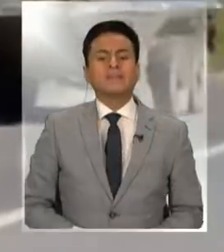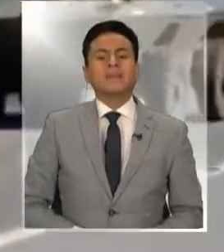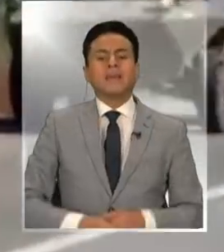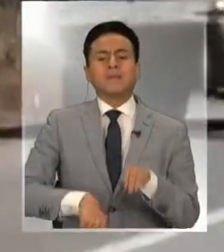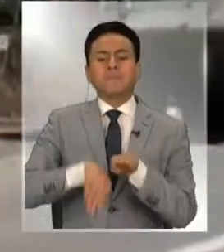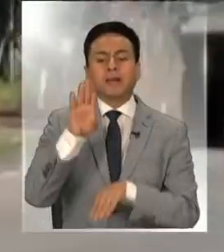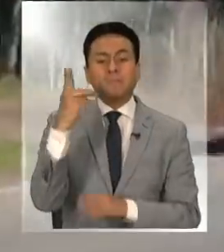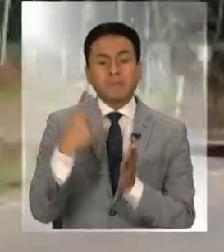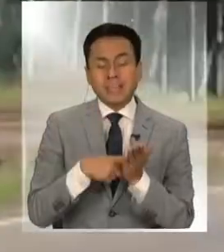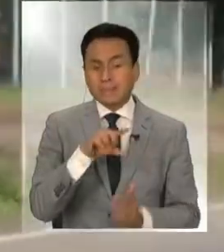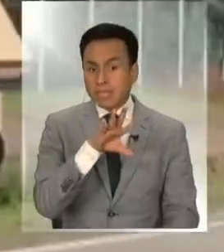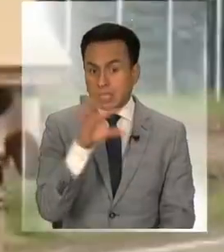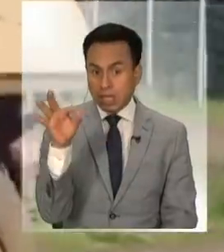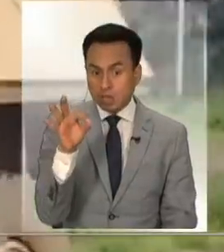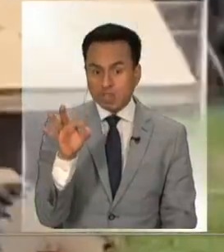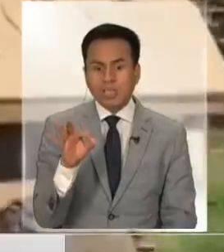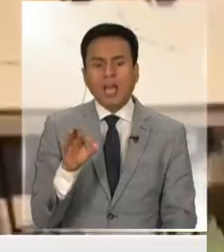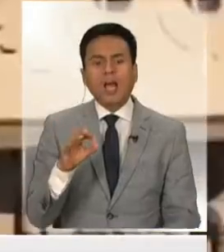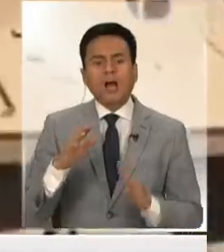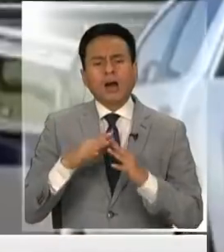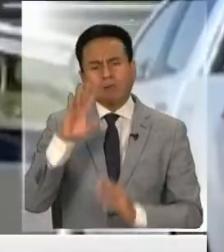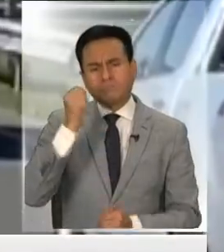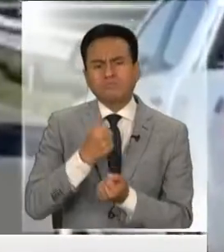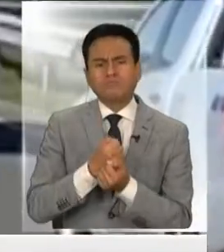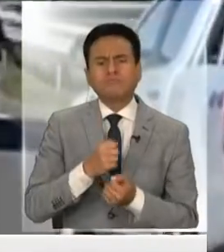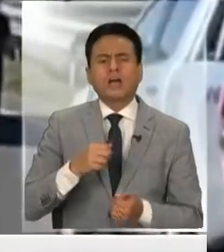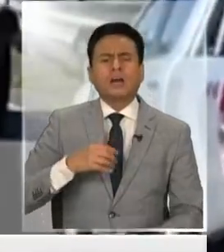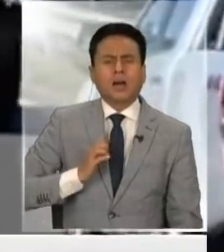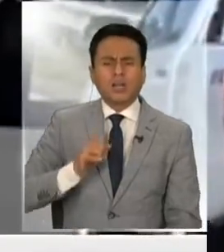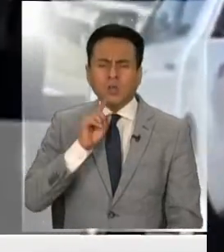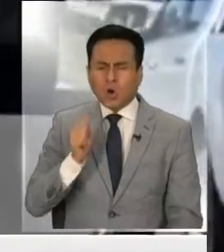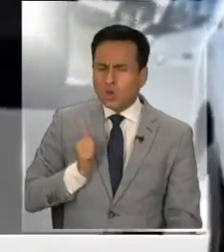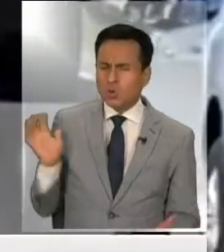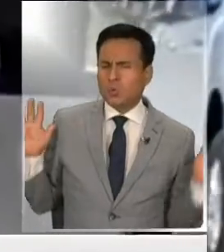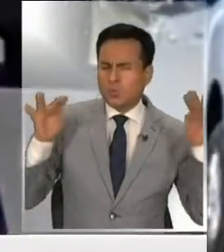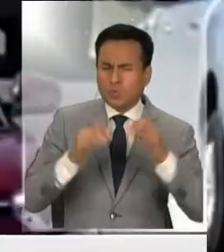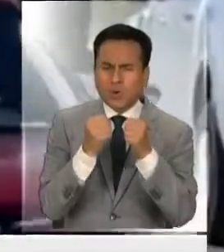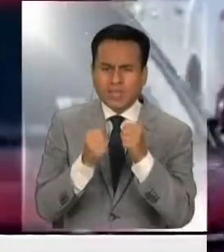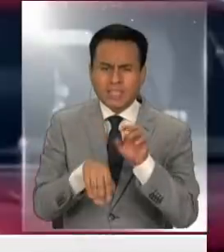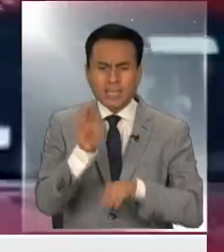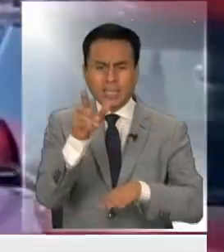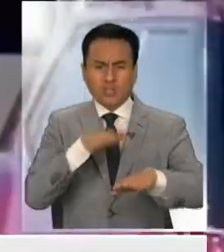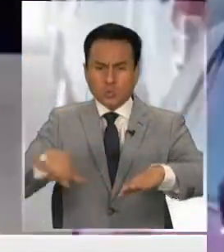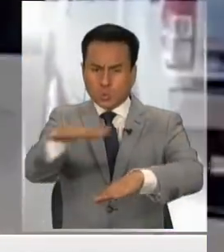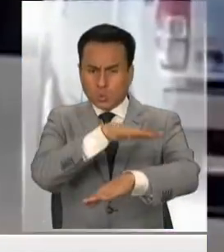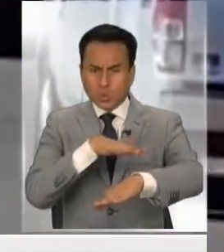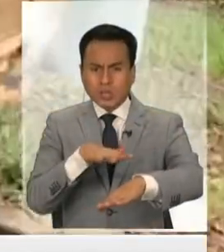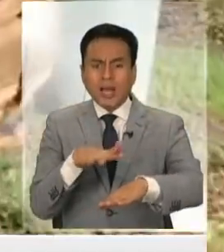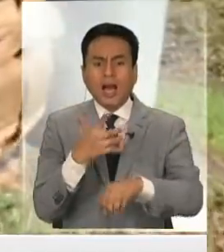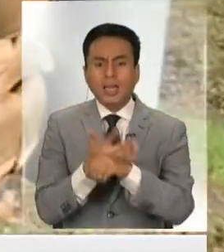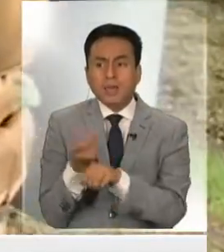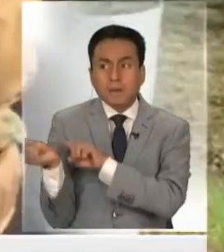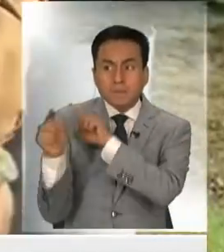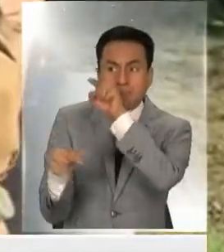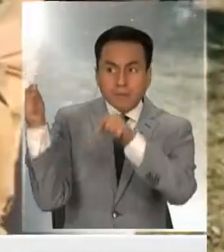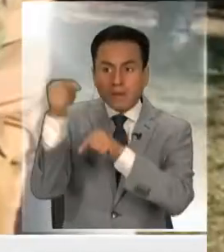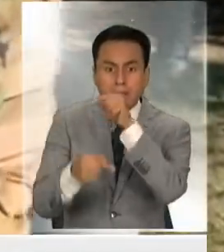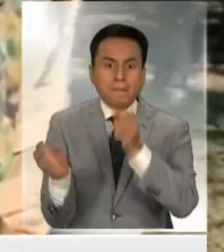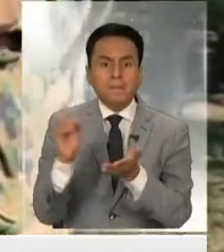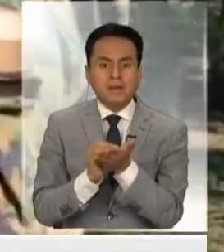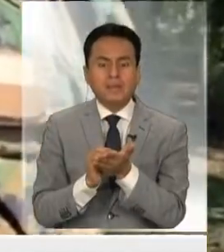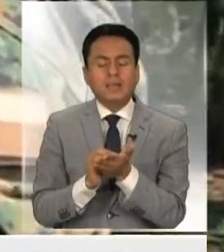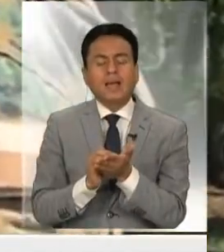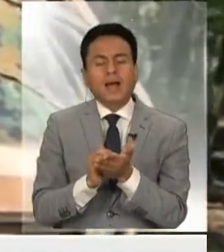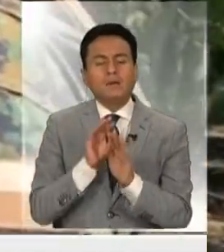más de 1.500 los efectivos del ejército en la macro zona sur y se espera que continúe llegando contingente en